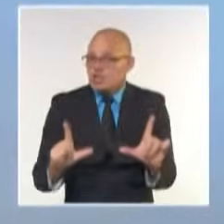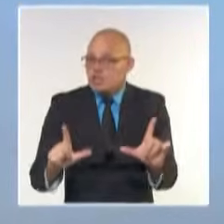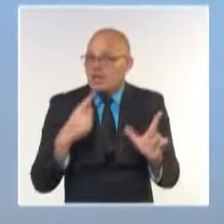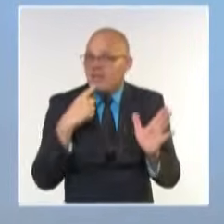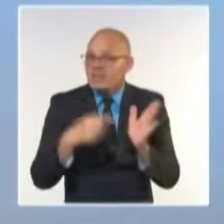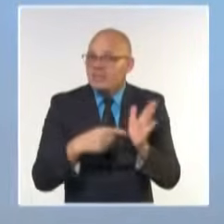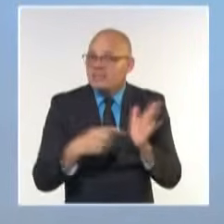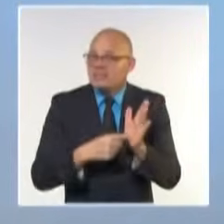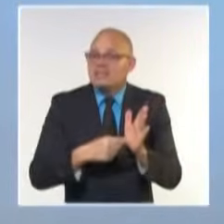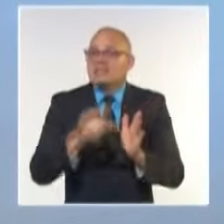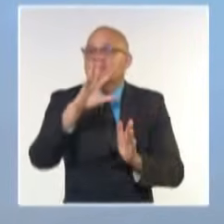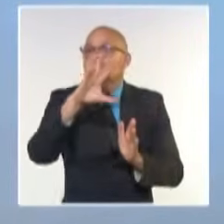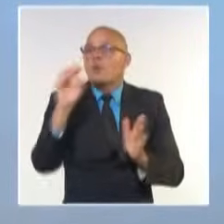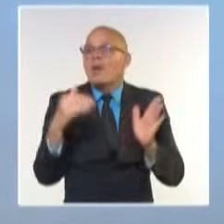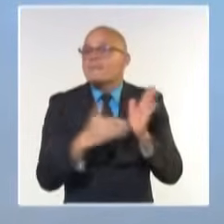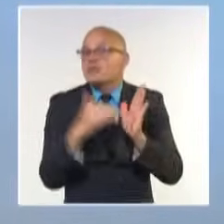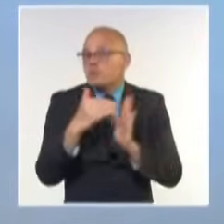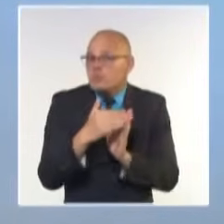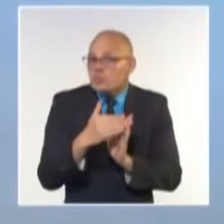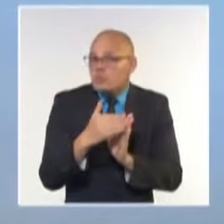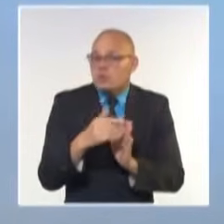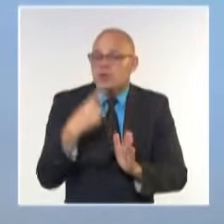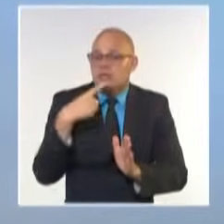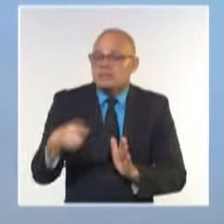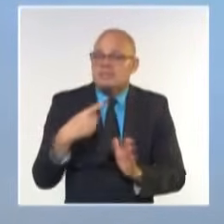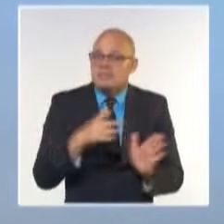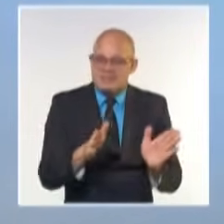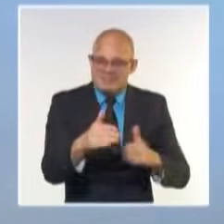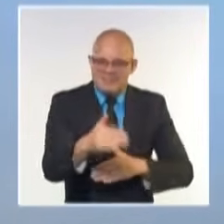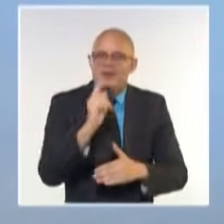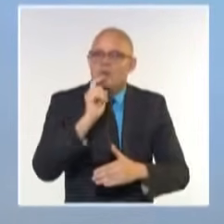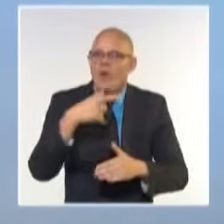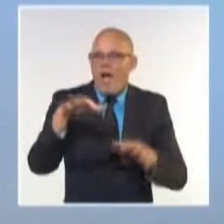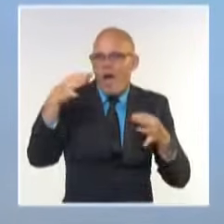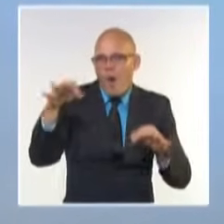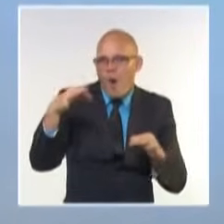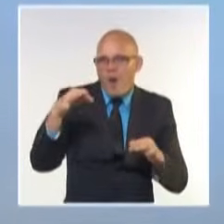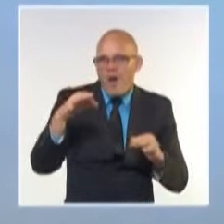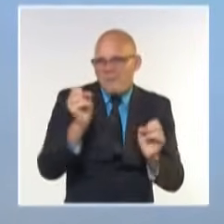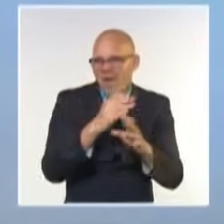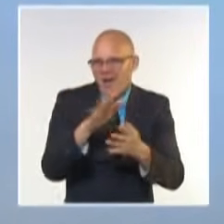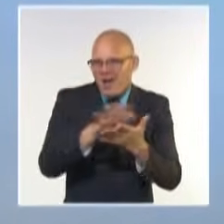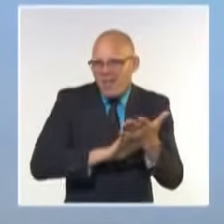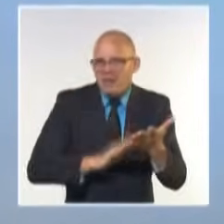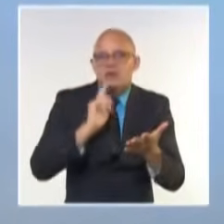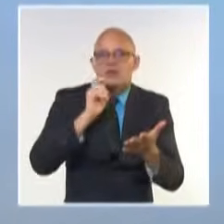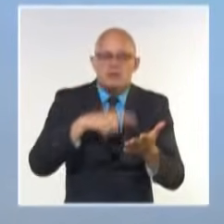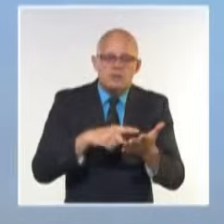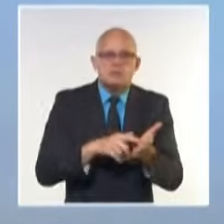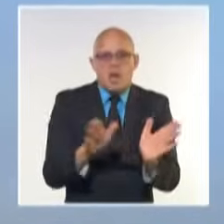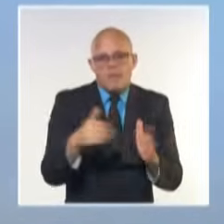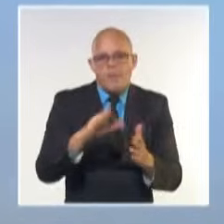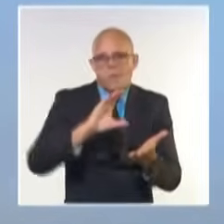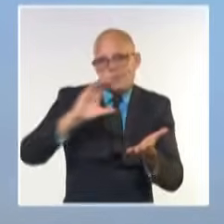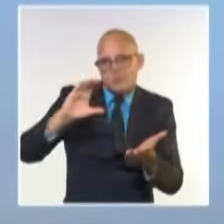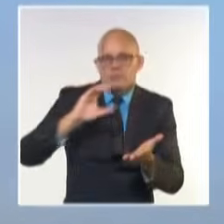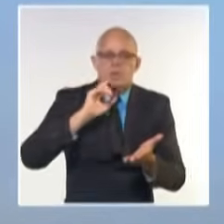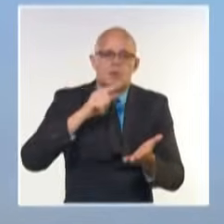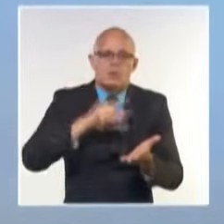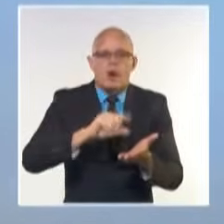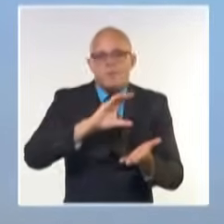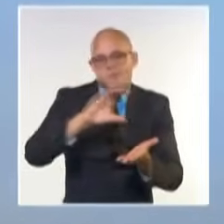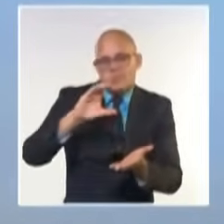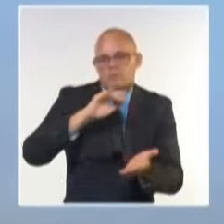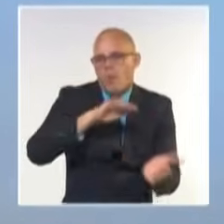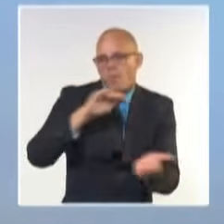y hojas. Por ventiladores y hojas, en un primer momento, pagaron de manera anticipada, sin llevarlo al comité de contratación, que es una decisión que tiene que